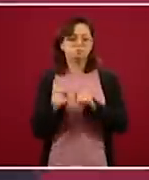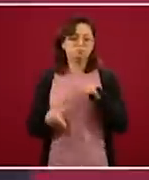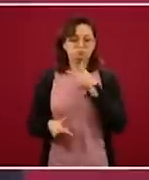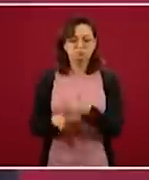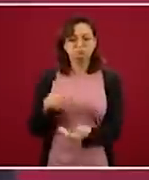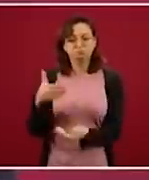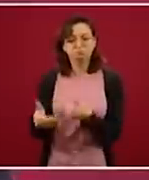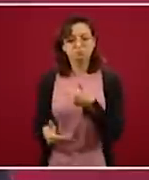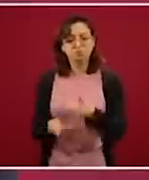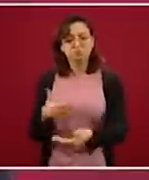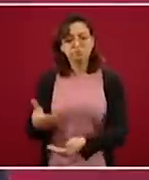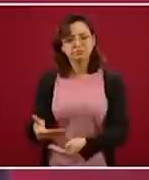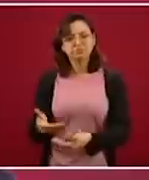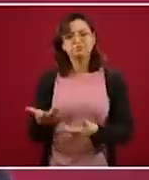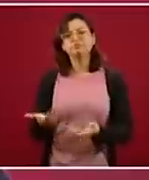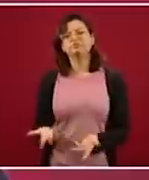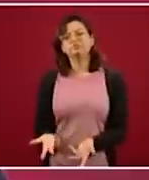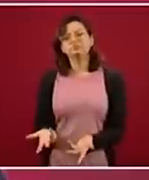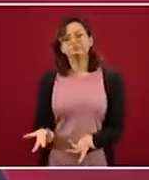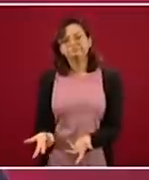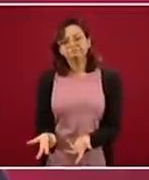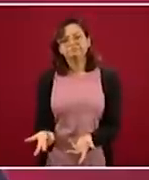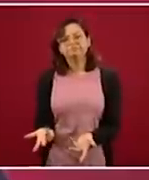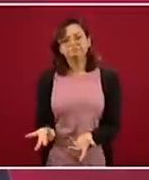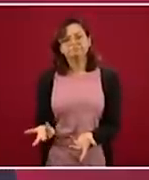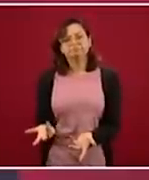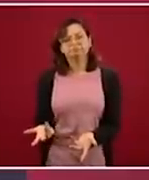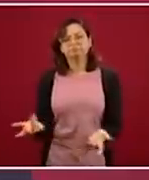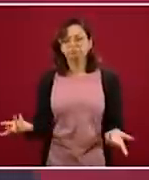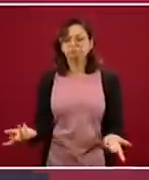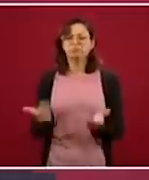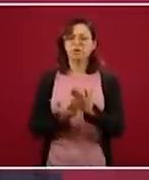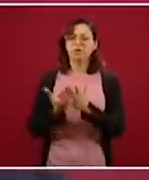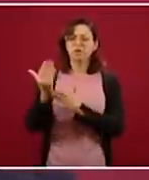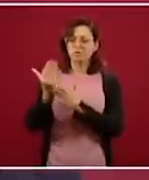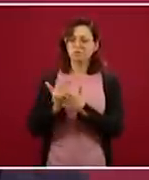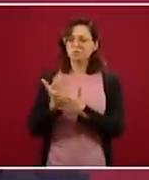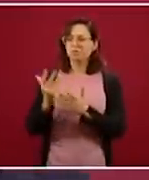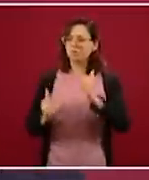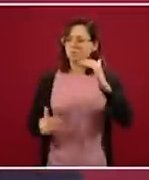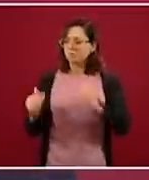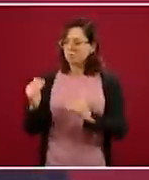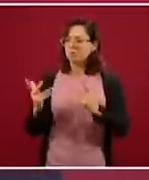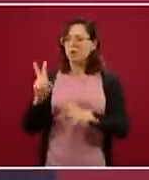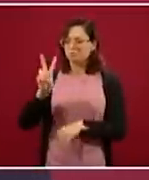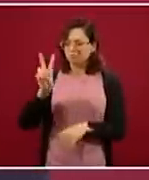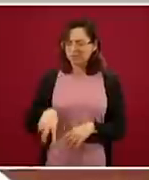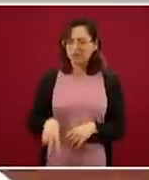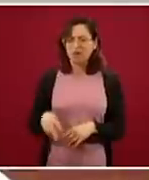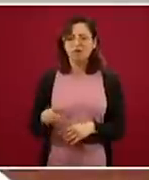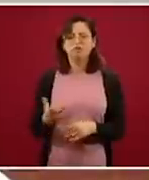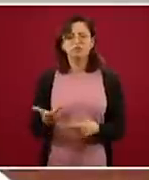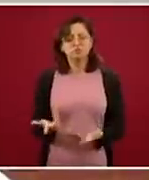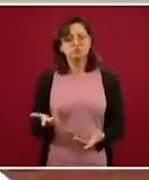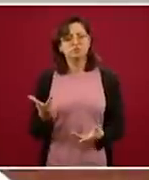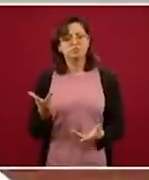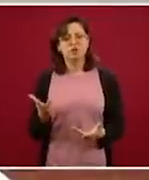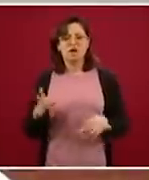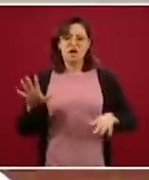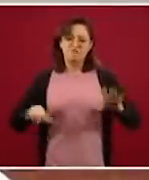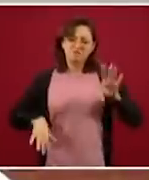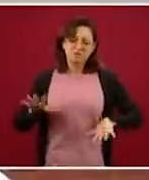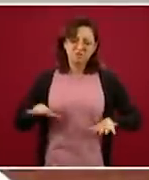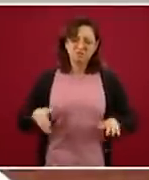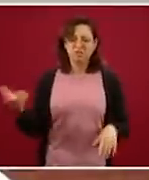han sido reducidos por la realidad en razón de que muchos